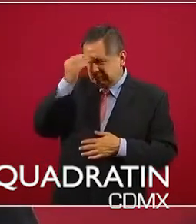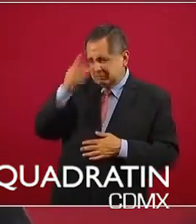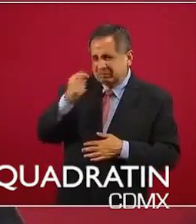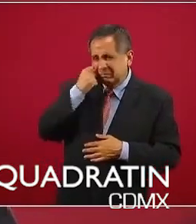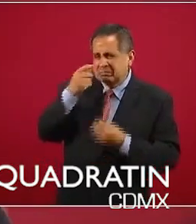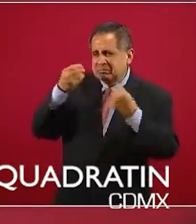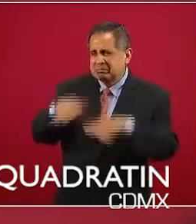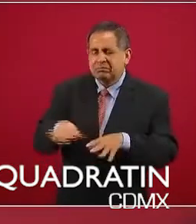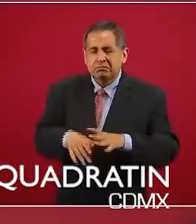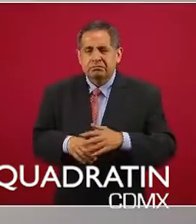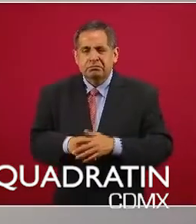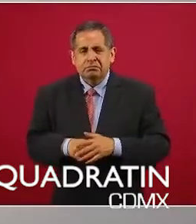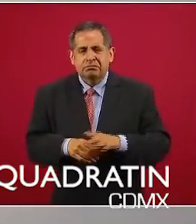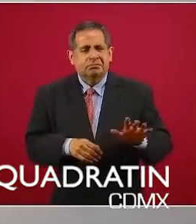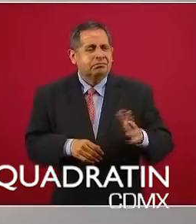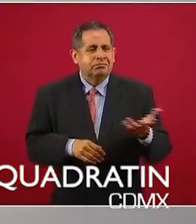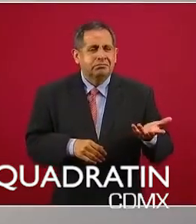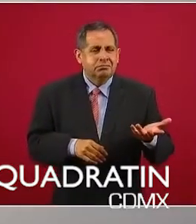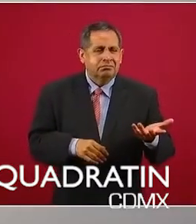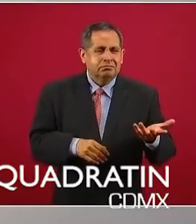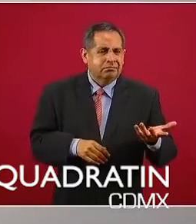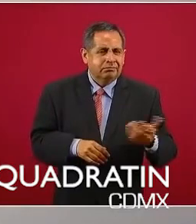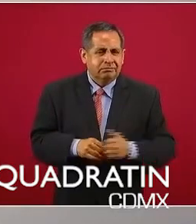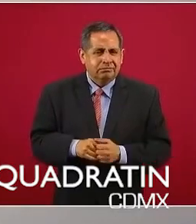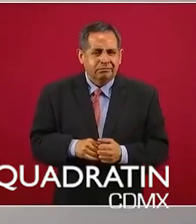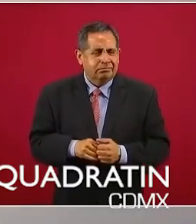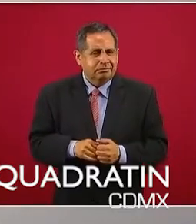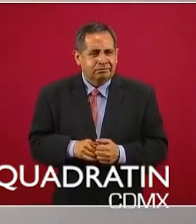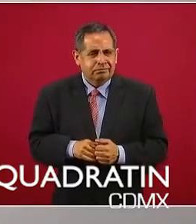O sea, no es, a ver, dame,